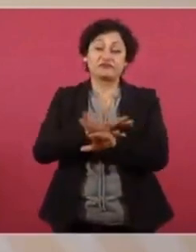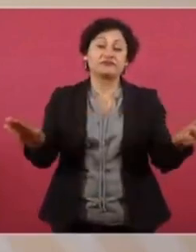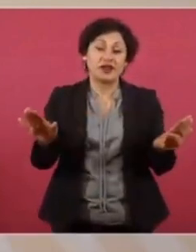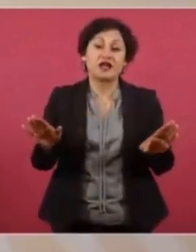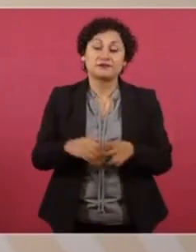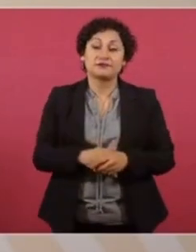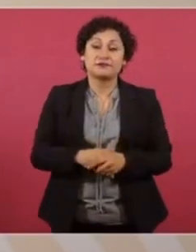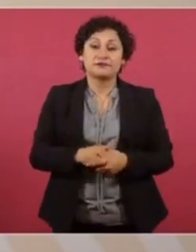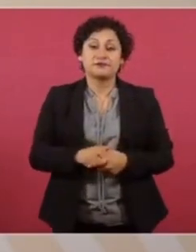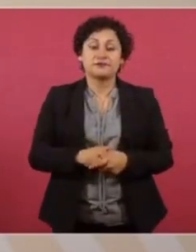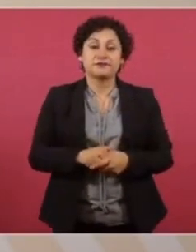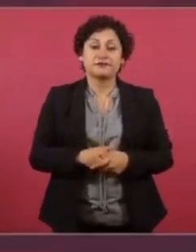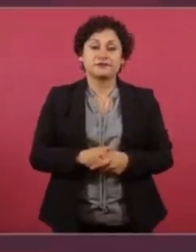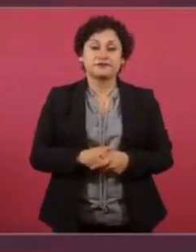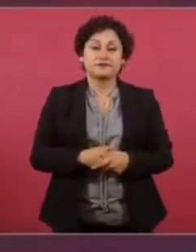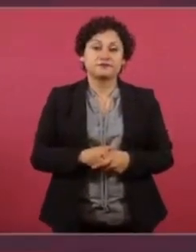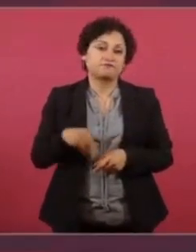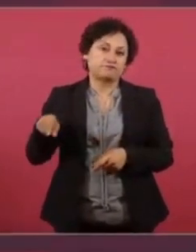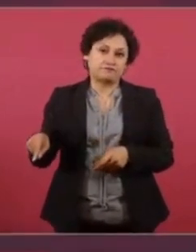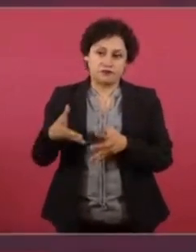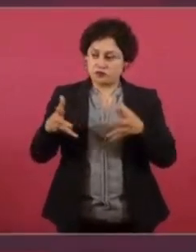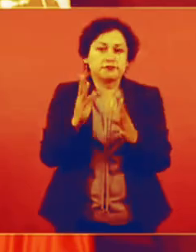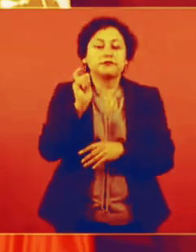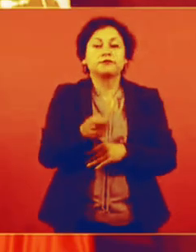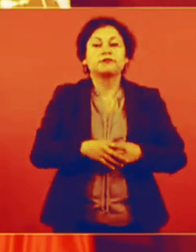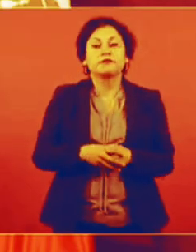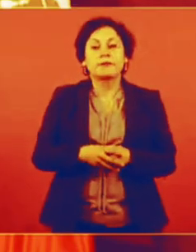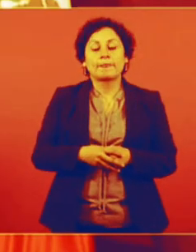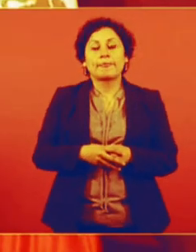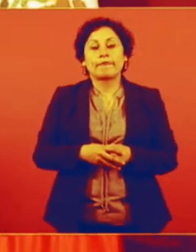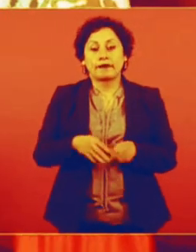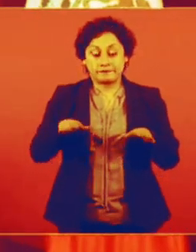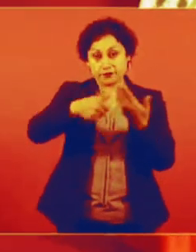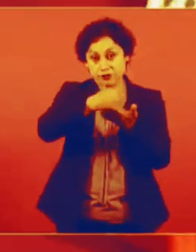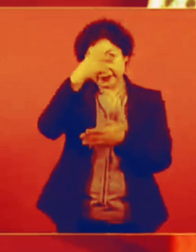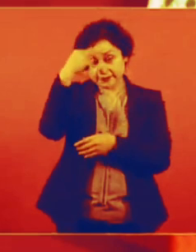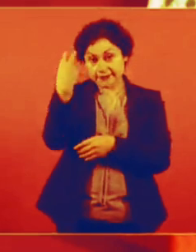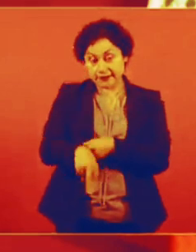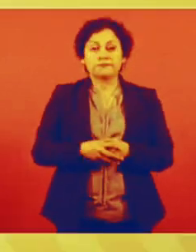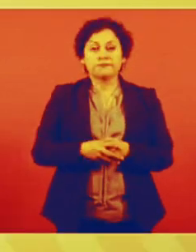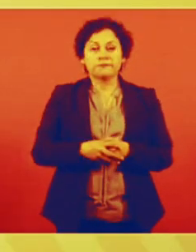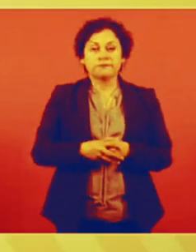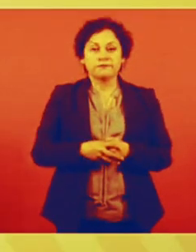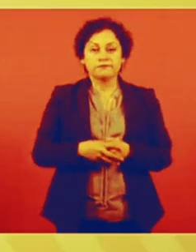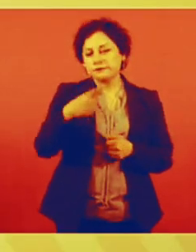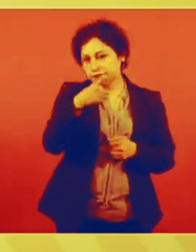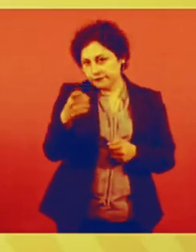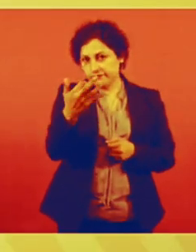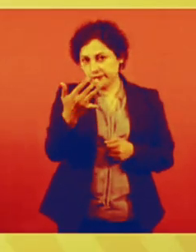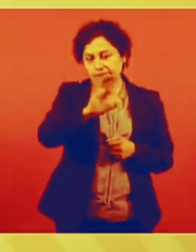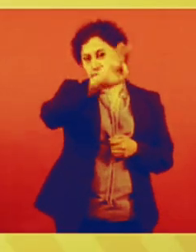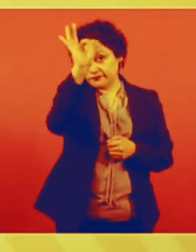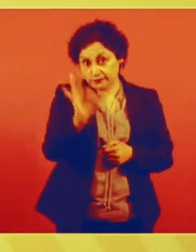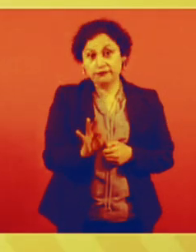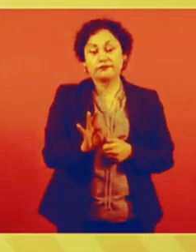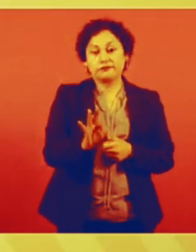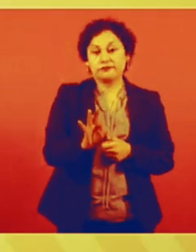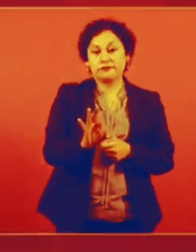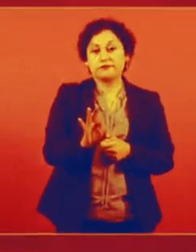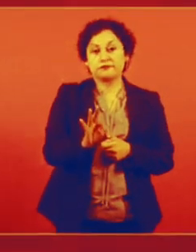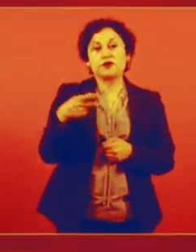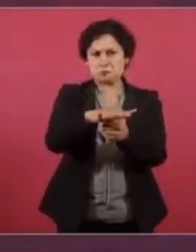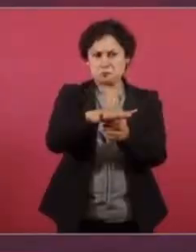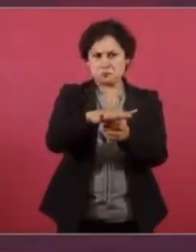que se pueden llevar a cabo el aeropuerto de la Ciudad tiene operaciones de 150 por ciento